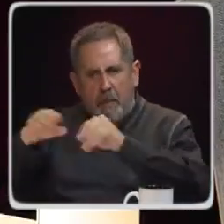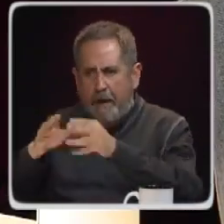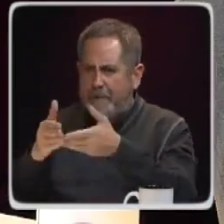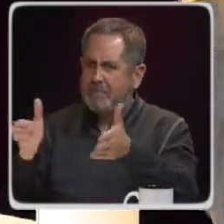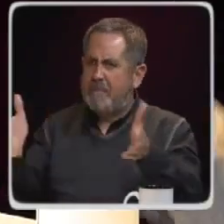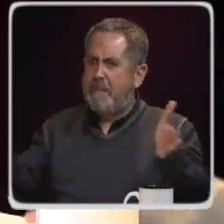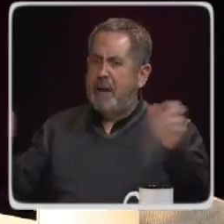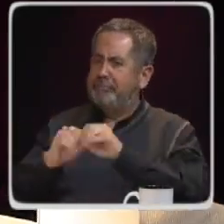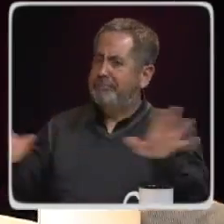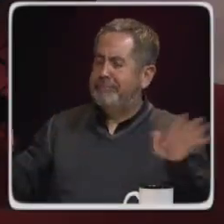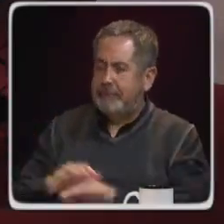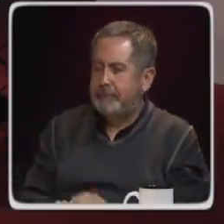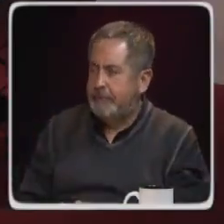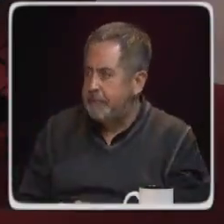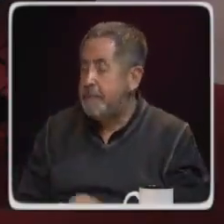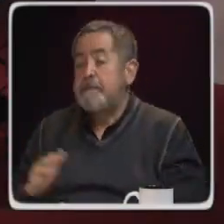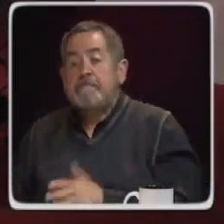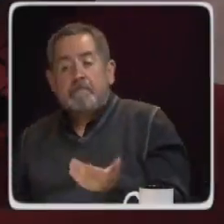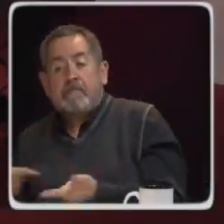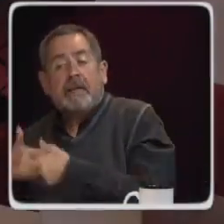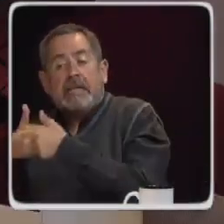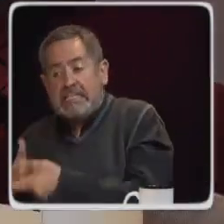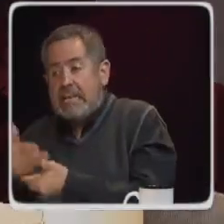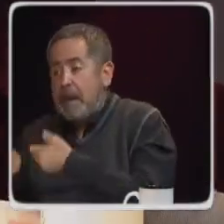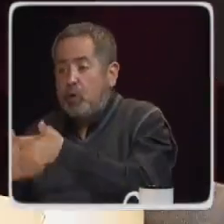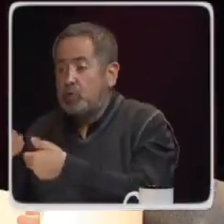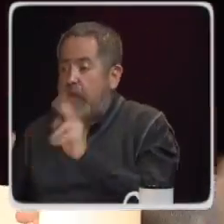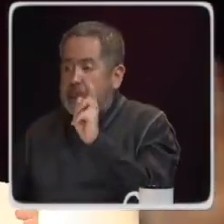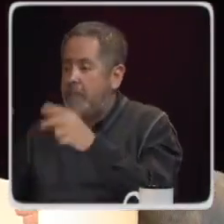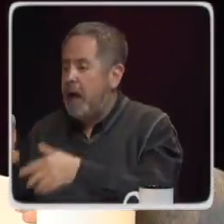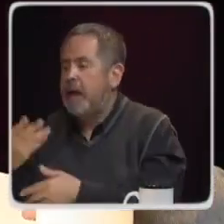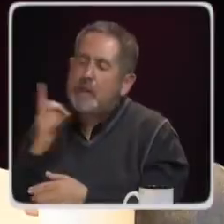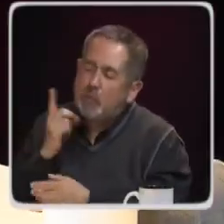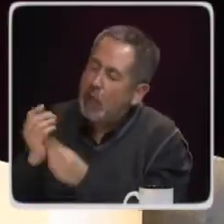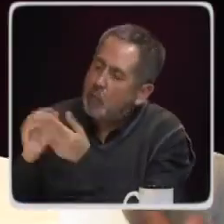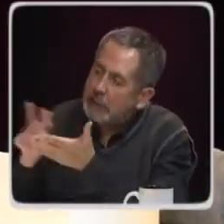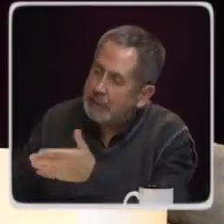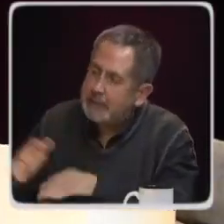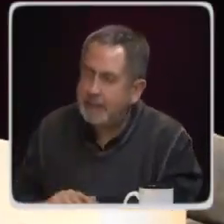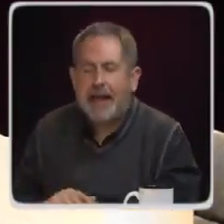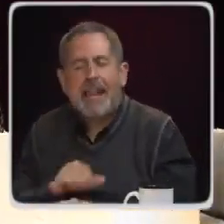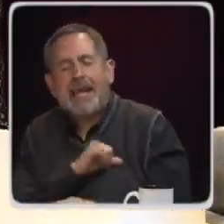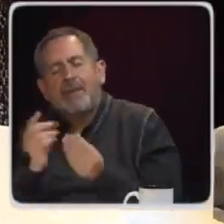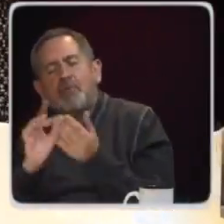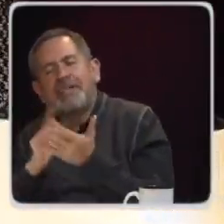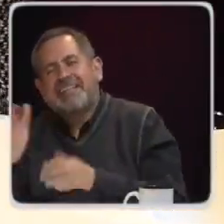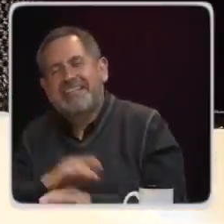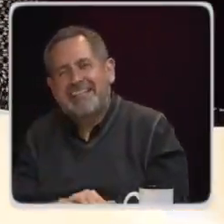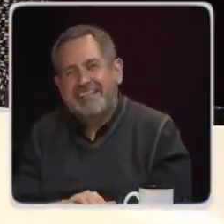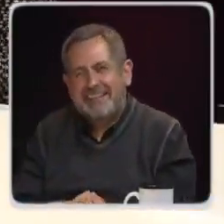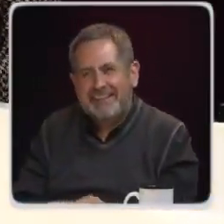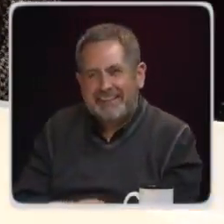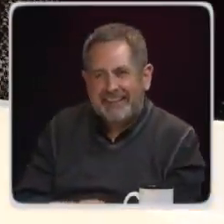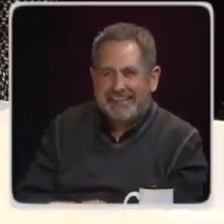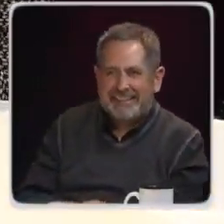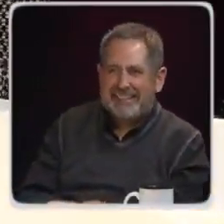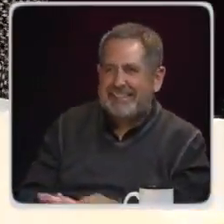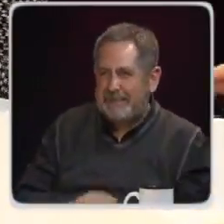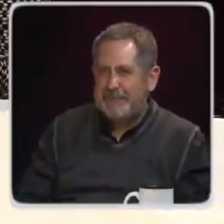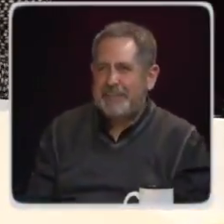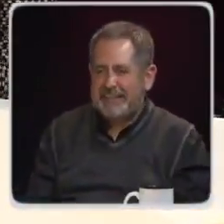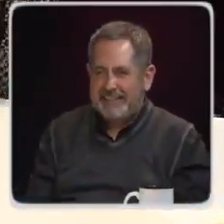nosotros de nuestro bolsillo la interpretación y entonces, o sea, perdón, es la Comisión de Atención a Grupos Vulnerables. ¿A dónde va a llegar el sordo? No va a llegar a la Comisión